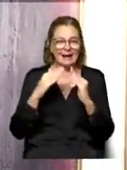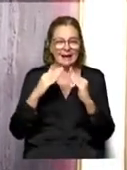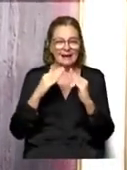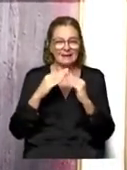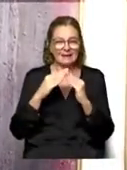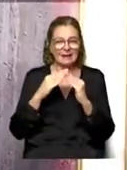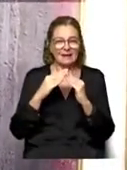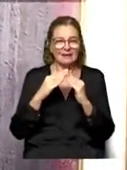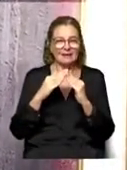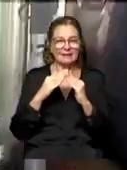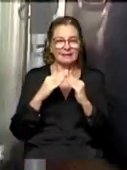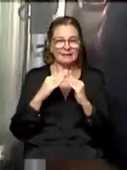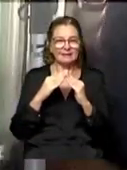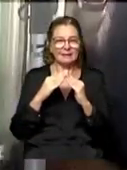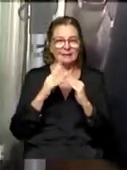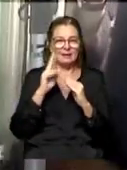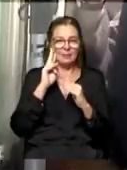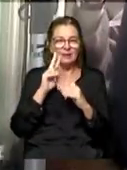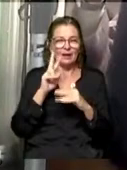están mirando